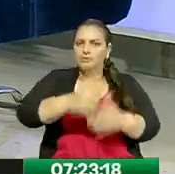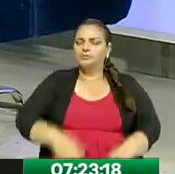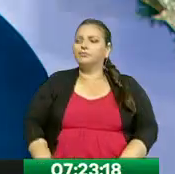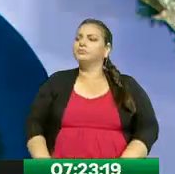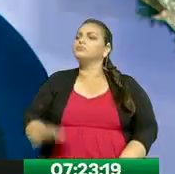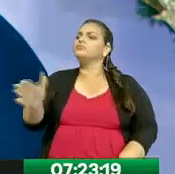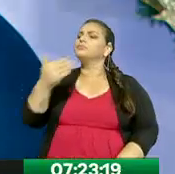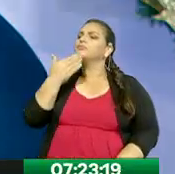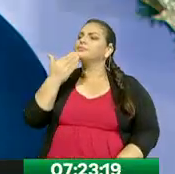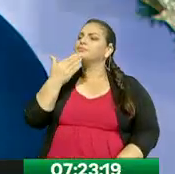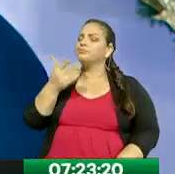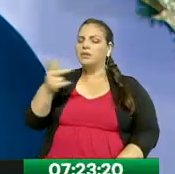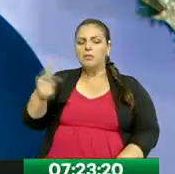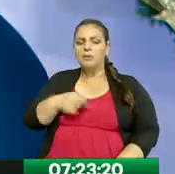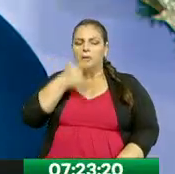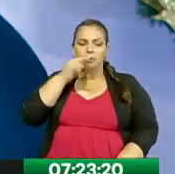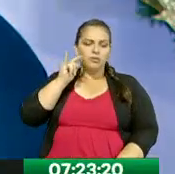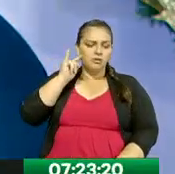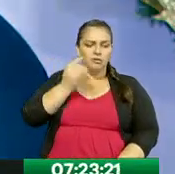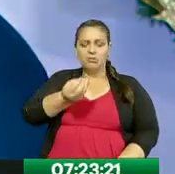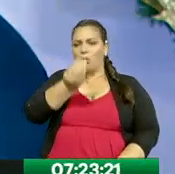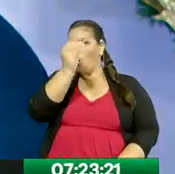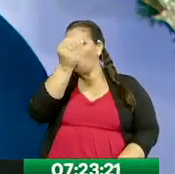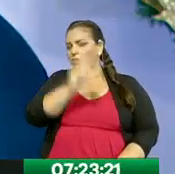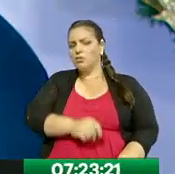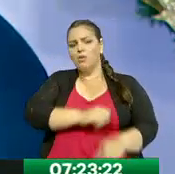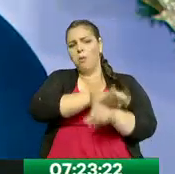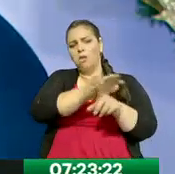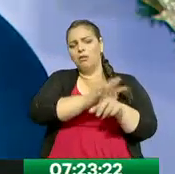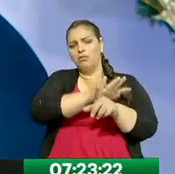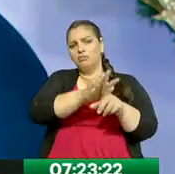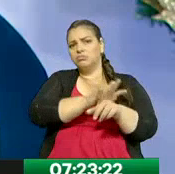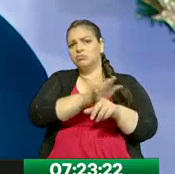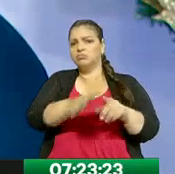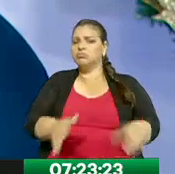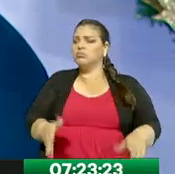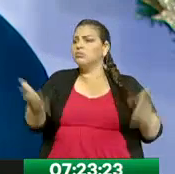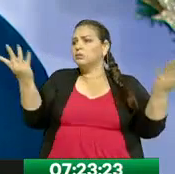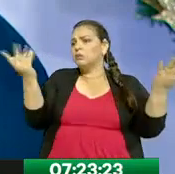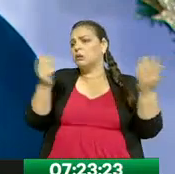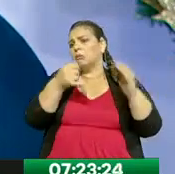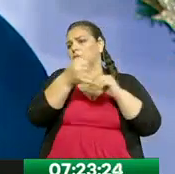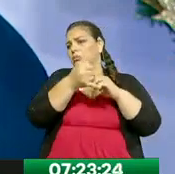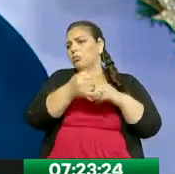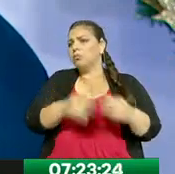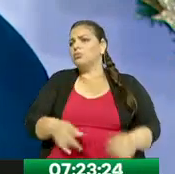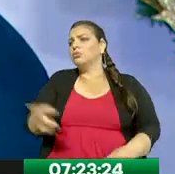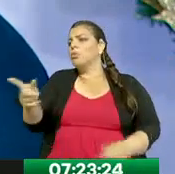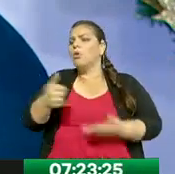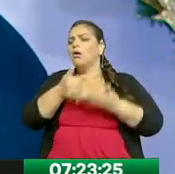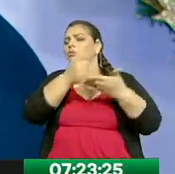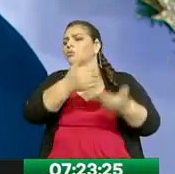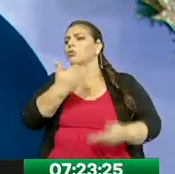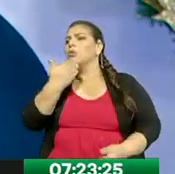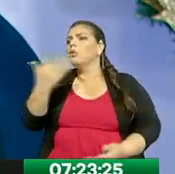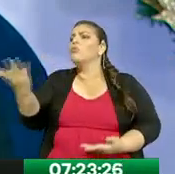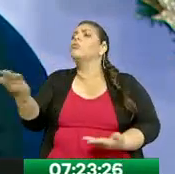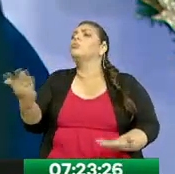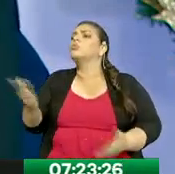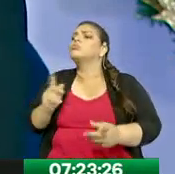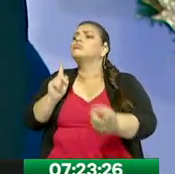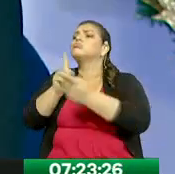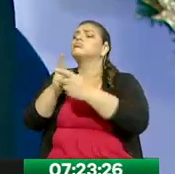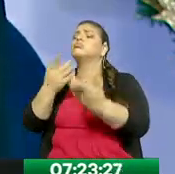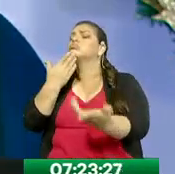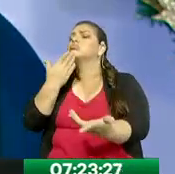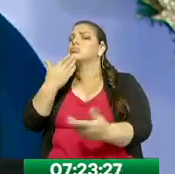con arroba Ecuador dice nomás, Facebook e Instagram. Estamos ahí, ¿no? Para darle voz a los que no tienen voz. Y para decir un